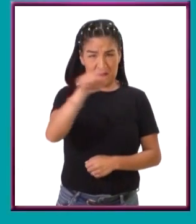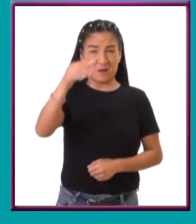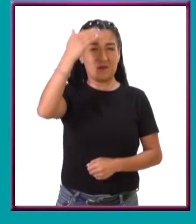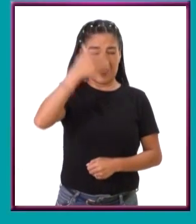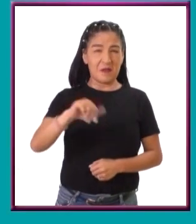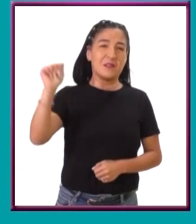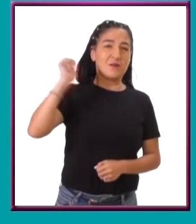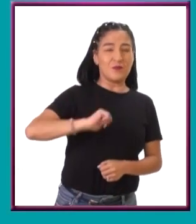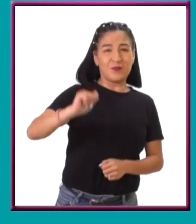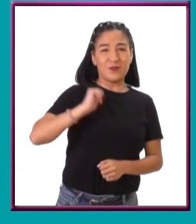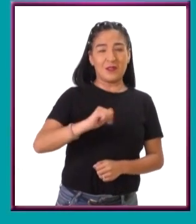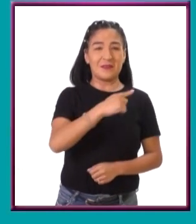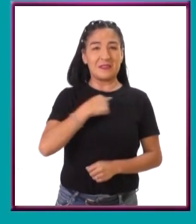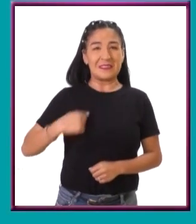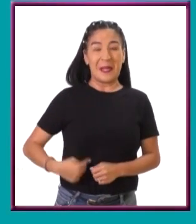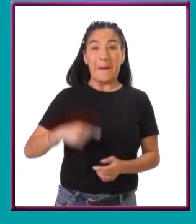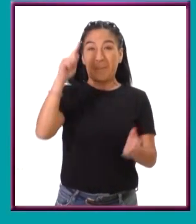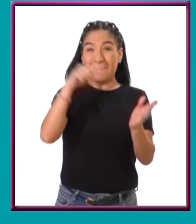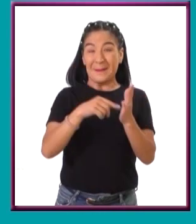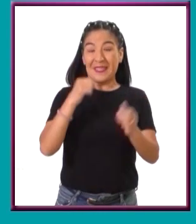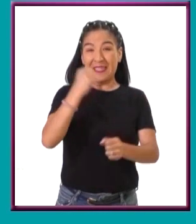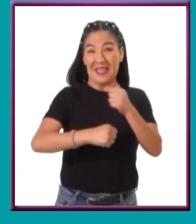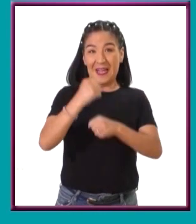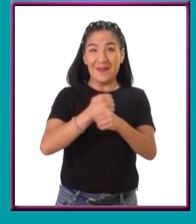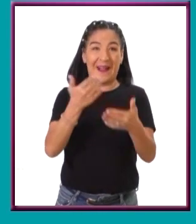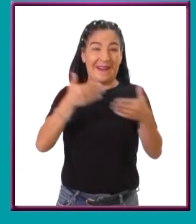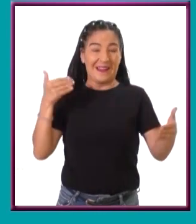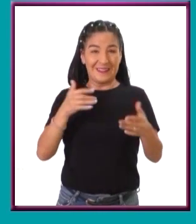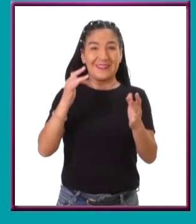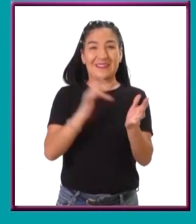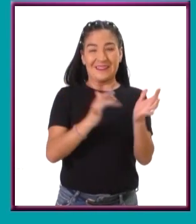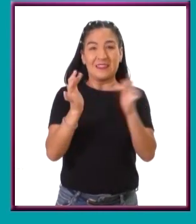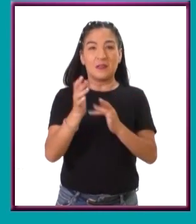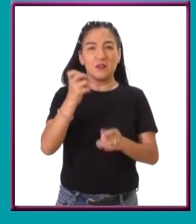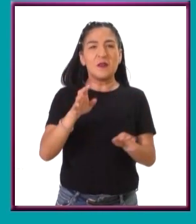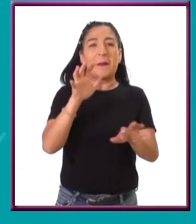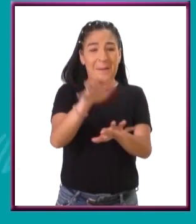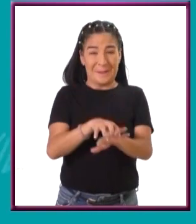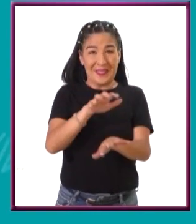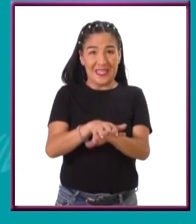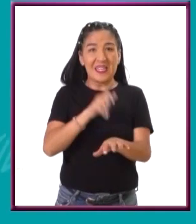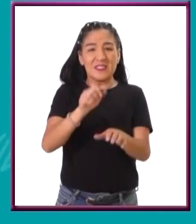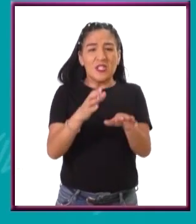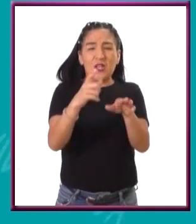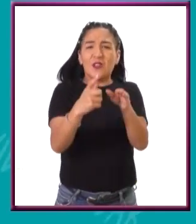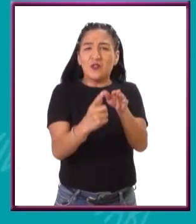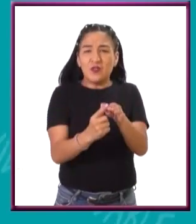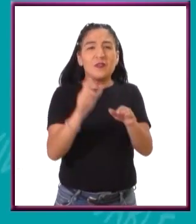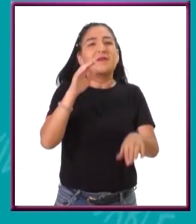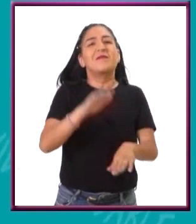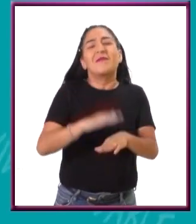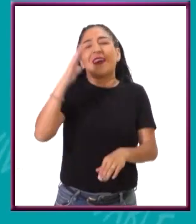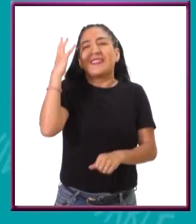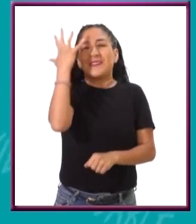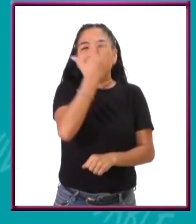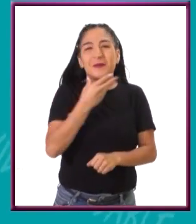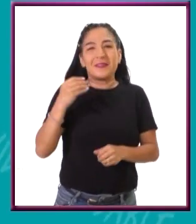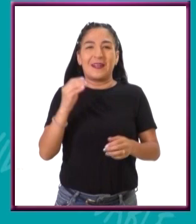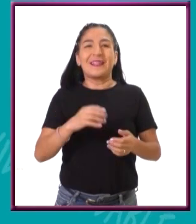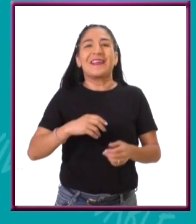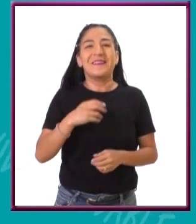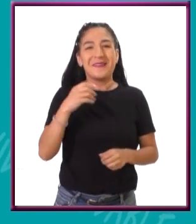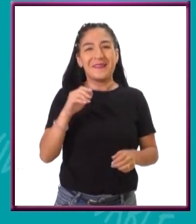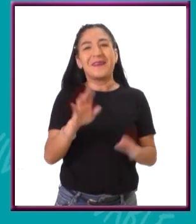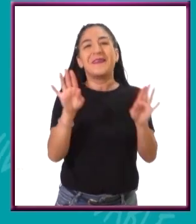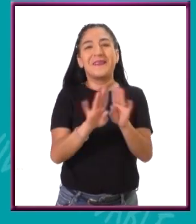¿Sabías que en la antigua China, 1000 años antes de Cristo, los pies diminutos de las mujeres eran considerados lo más hermoso del